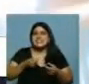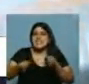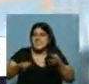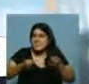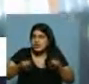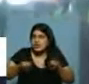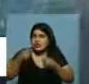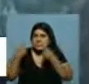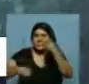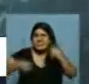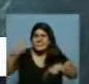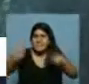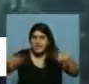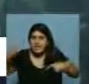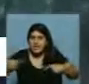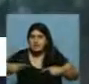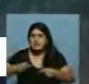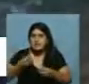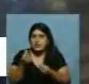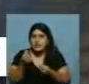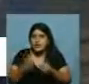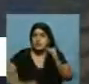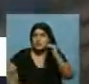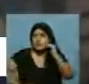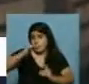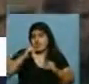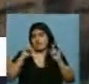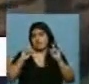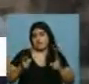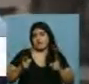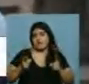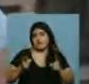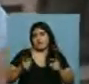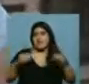mejoría de los techos. Entonces eso un poco nos indigna,